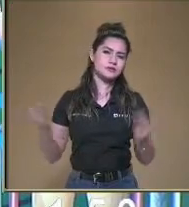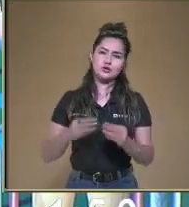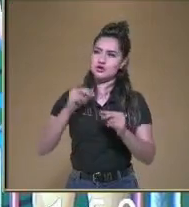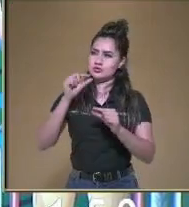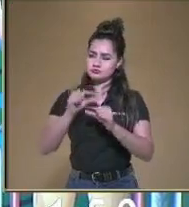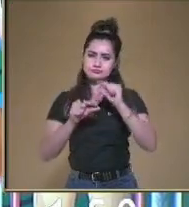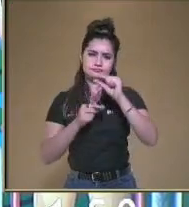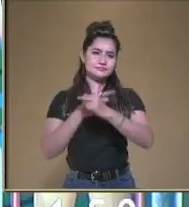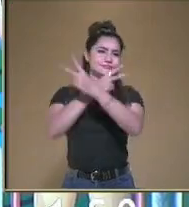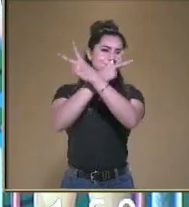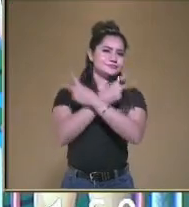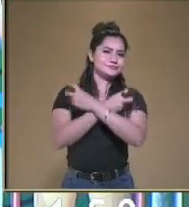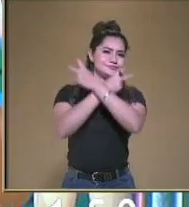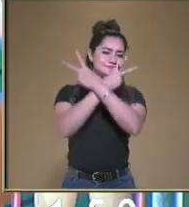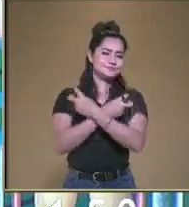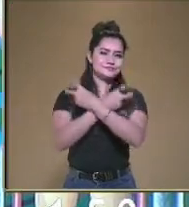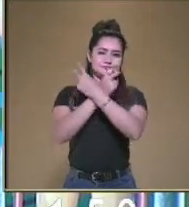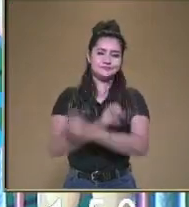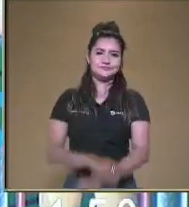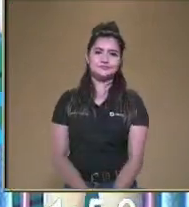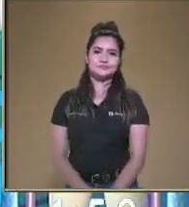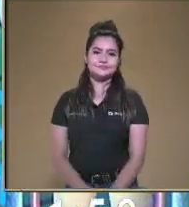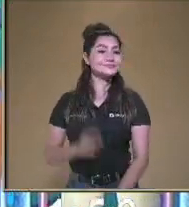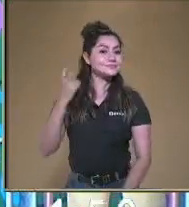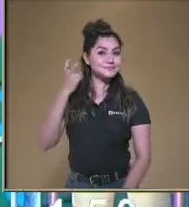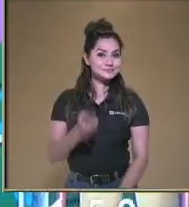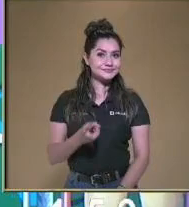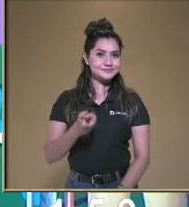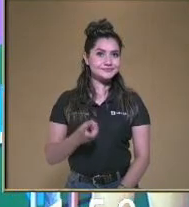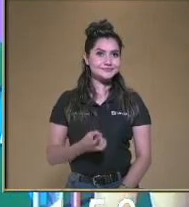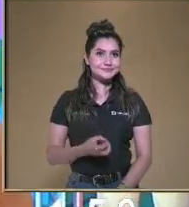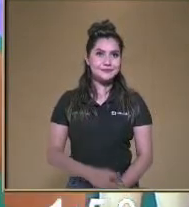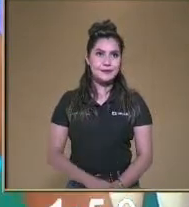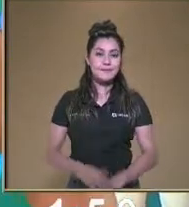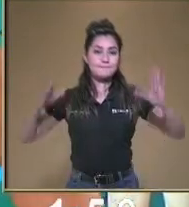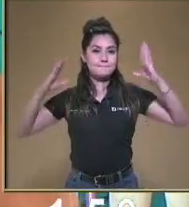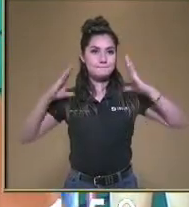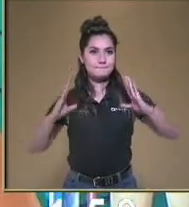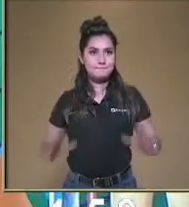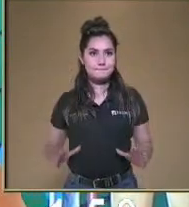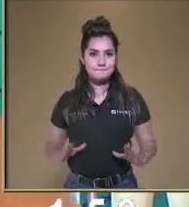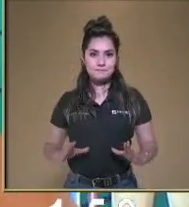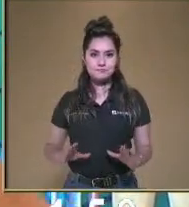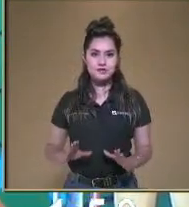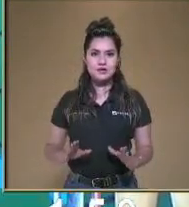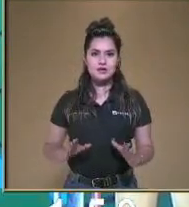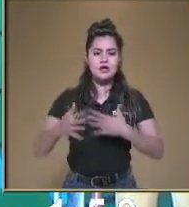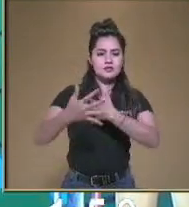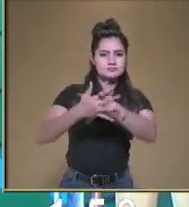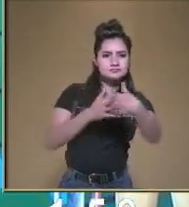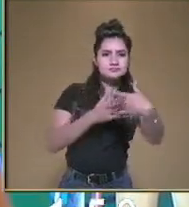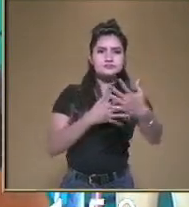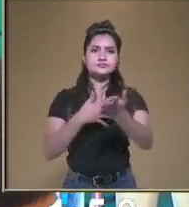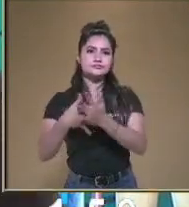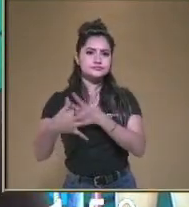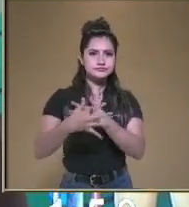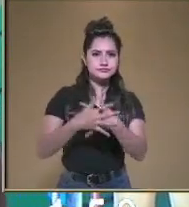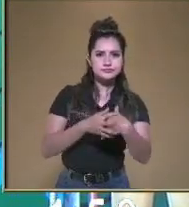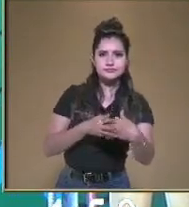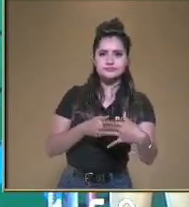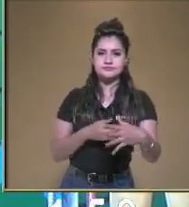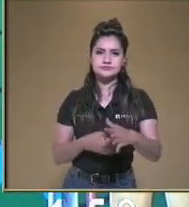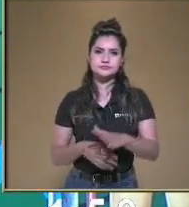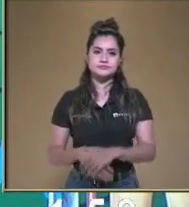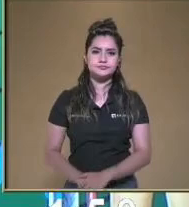muchos huesitos pegados unos con otros. Es por eso que podemos hacer nuestro torso en contracción, hacia adelante, hacia un